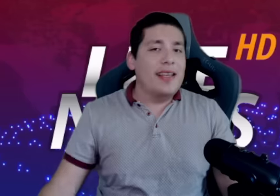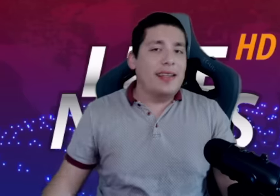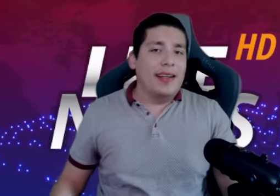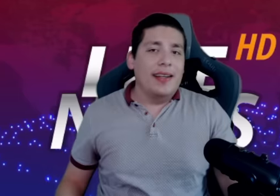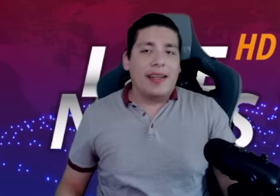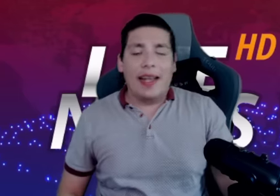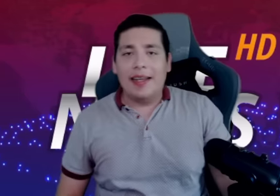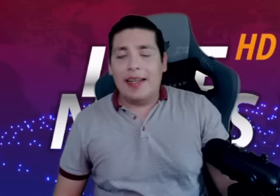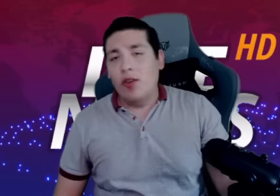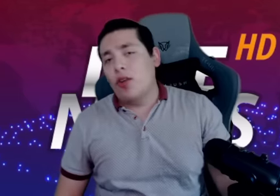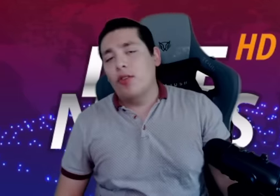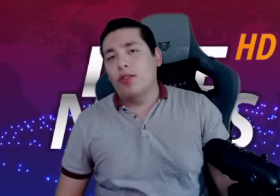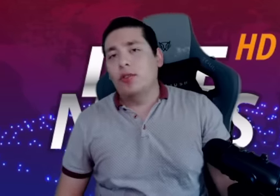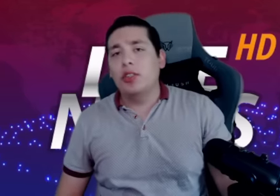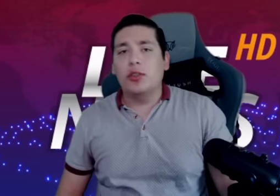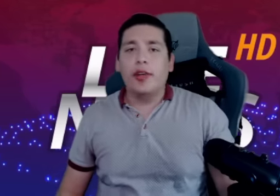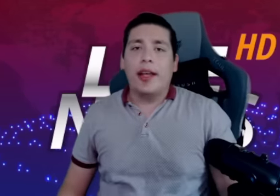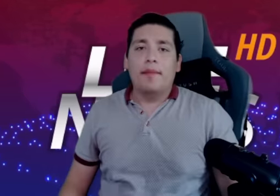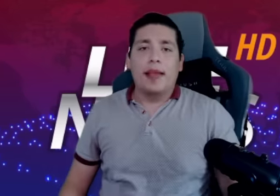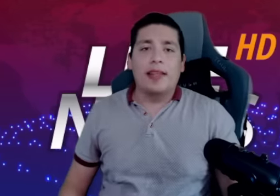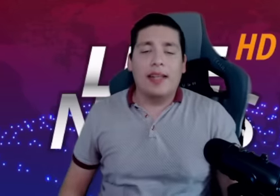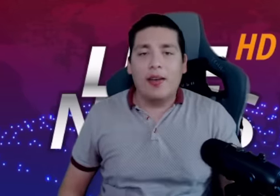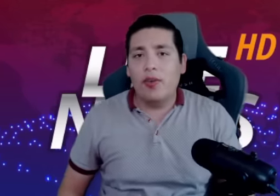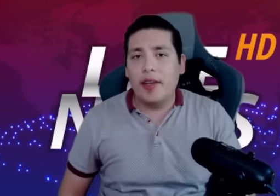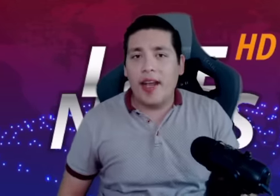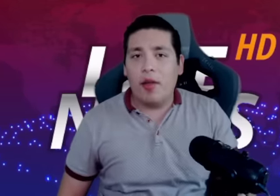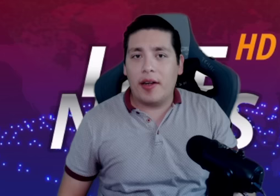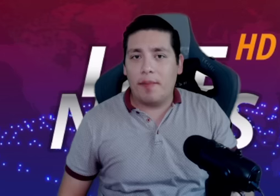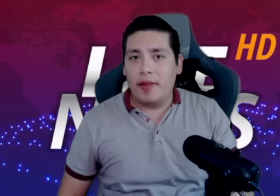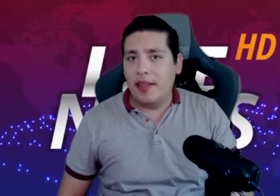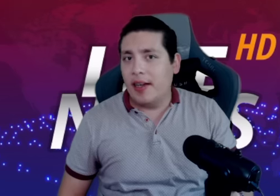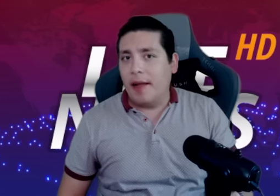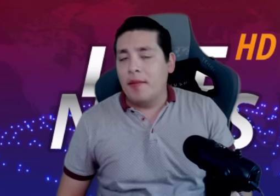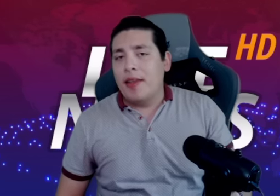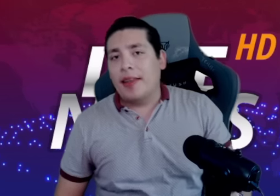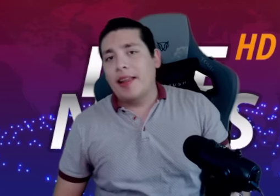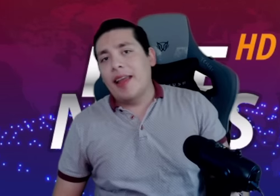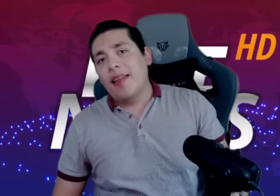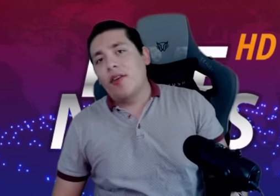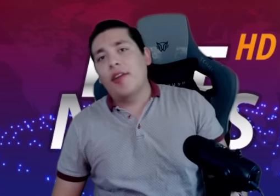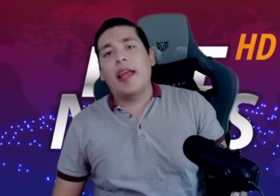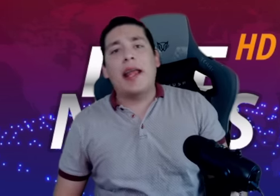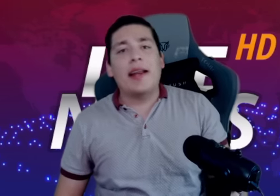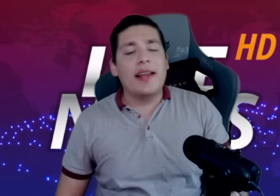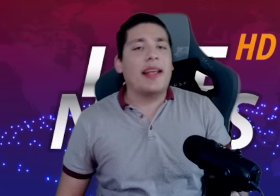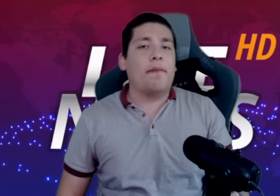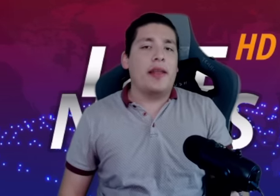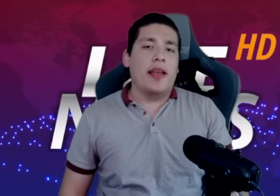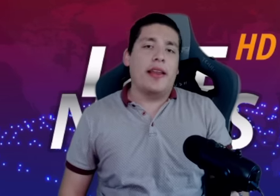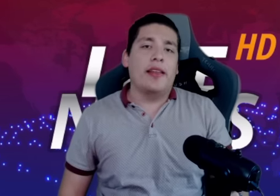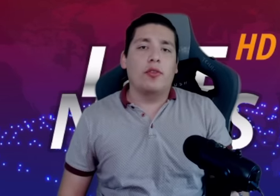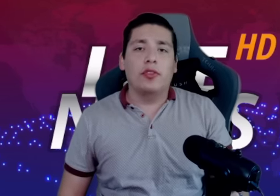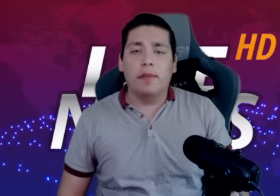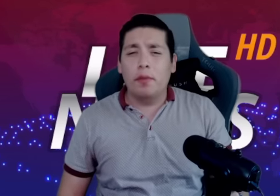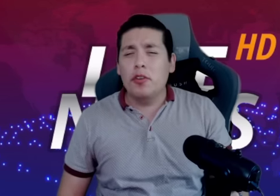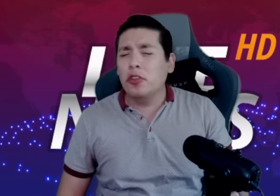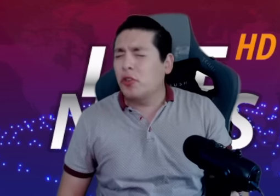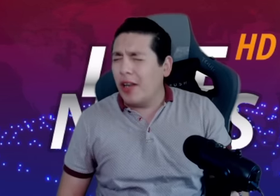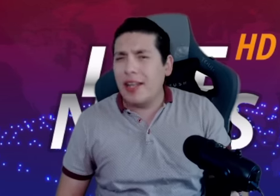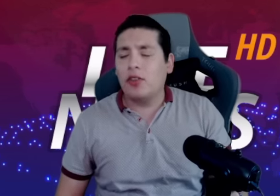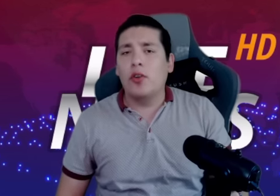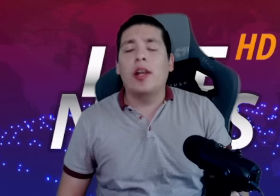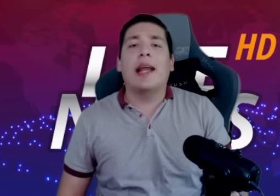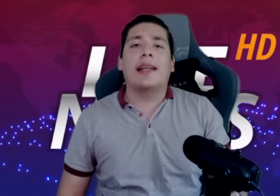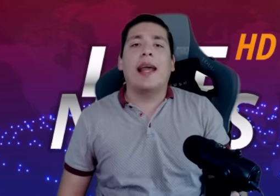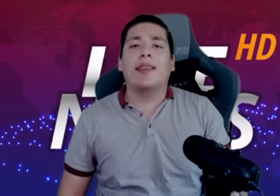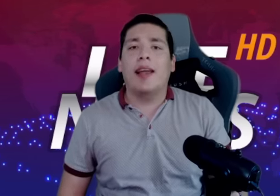Bien dicen que el que no conoce su historia está condenado a repetirla y el día de hoy Enrique Peña Nieto se puso